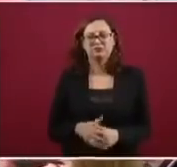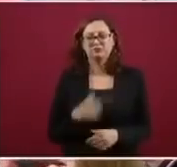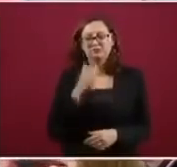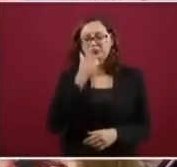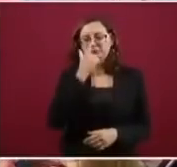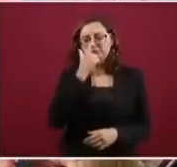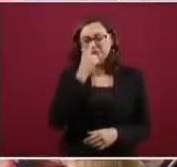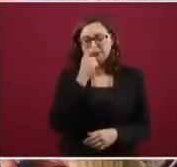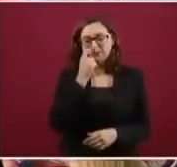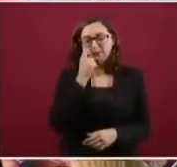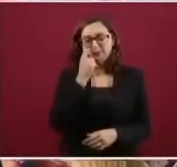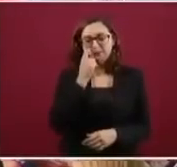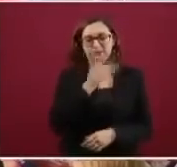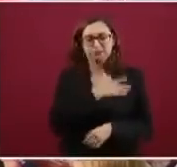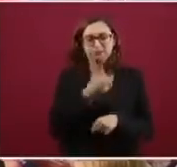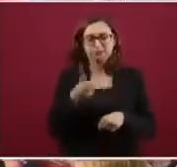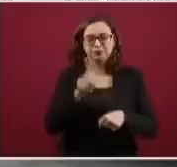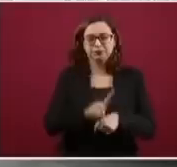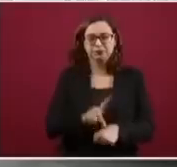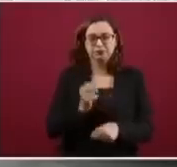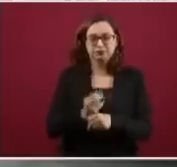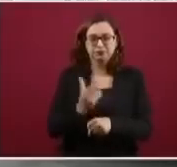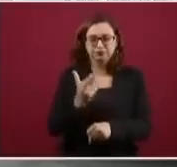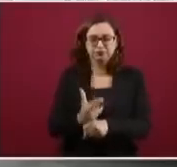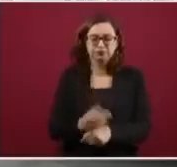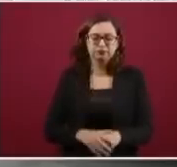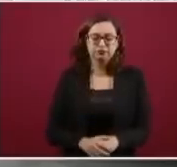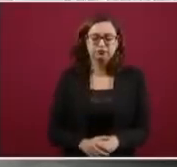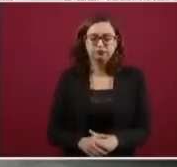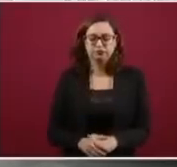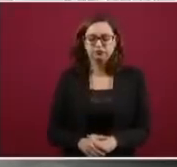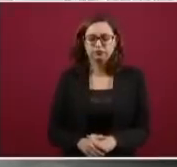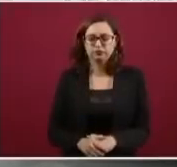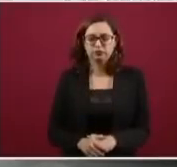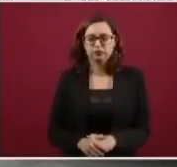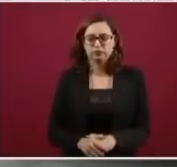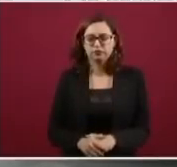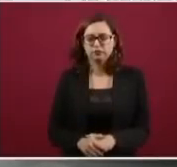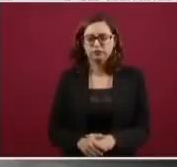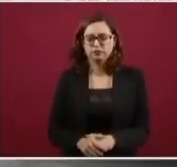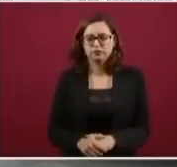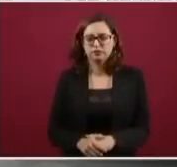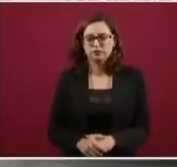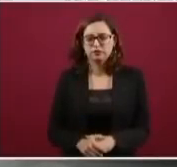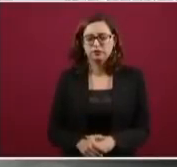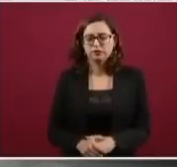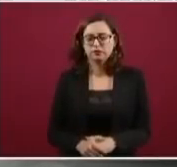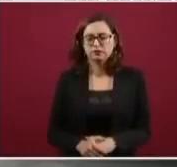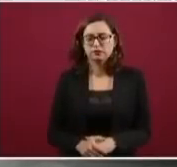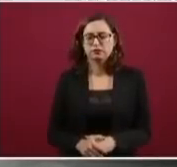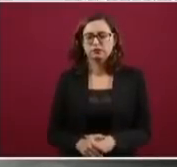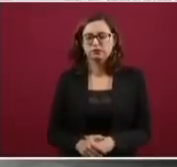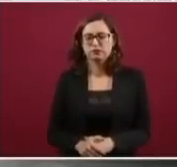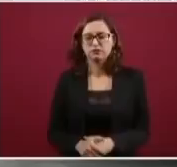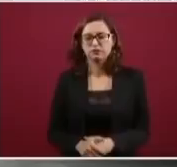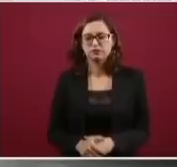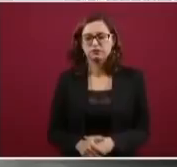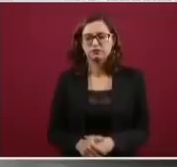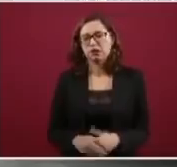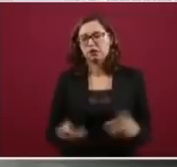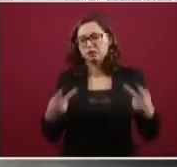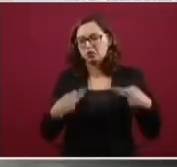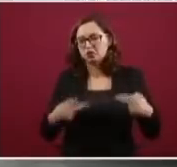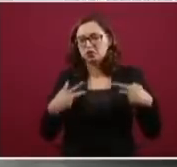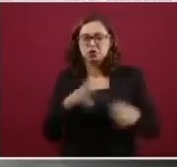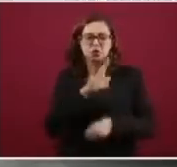buenos días señor secretario a los normales de la calle los que nos están oyendo y